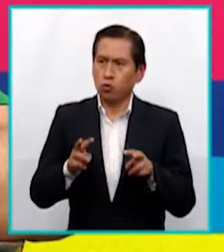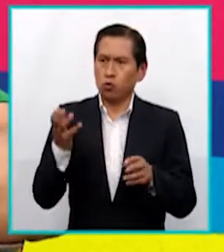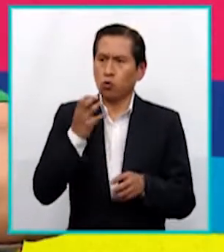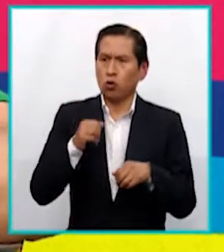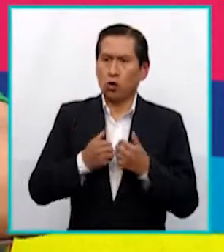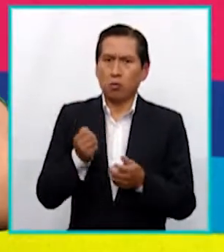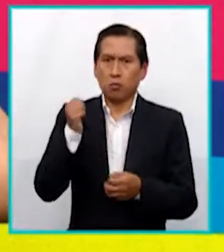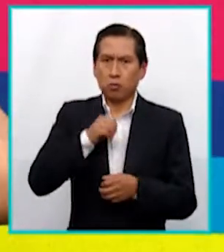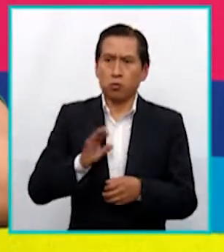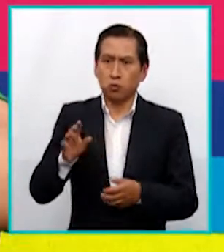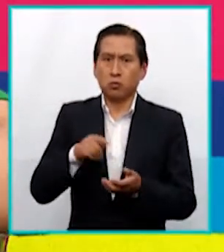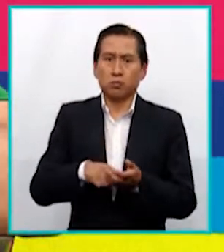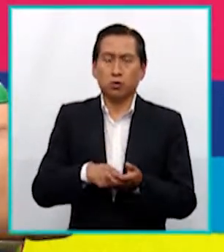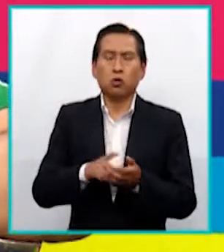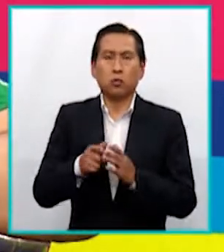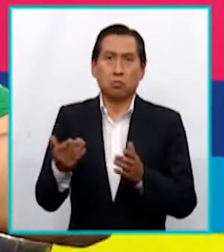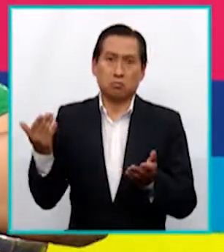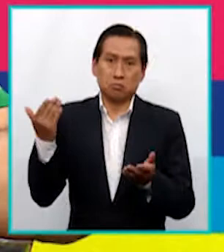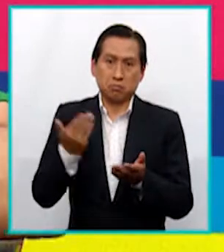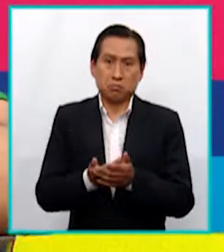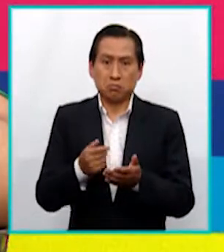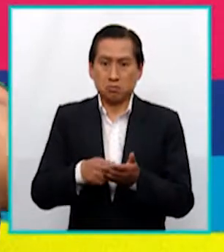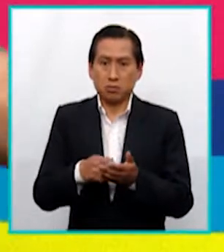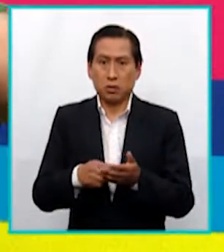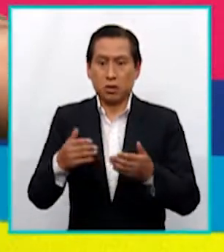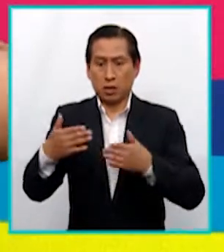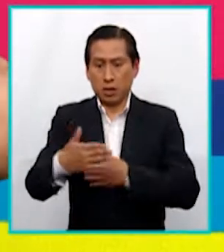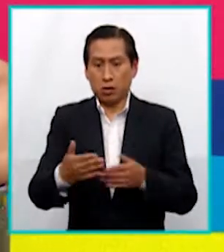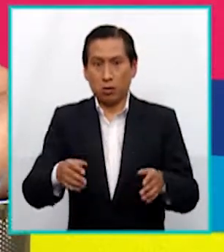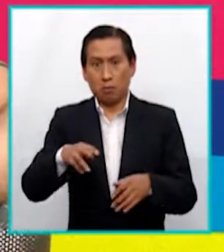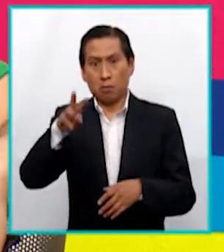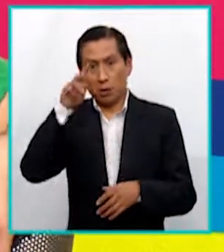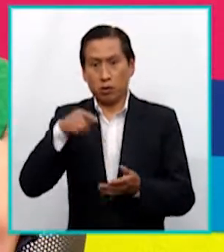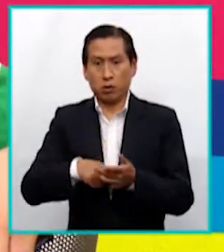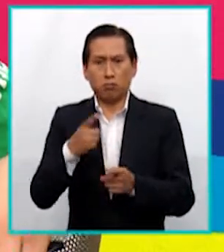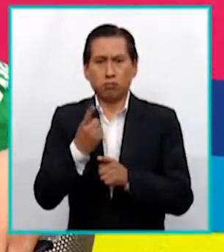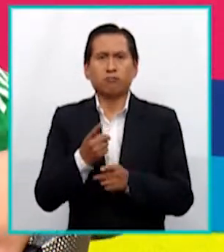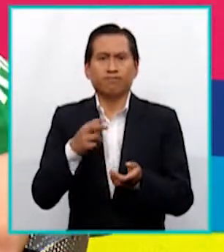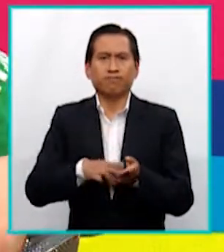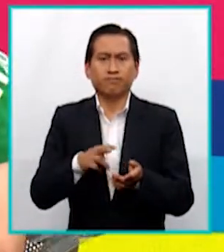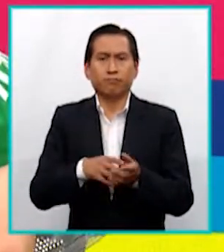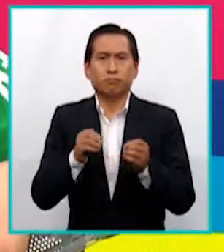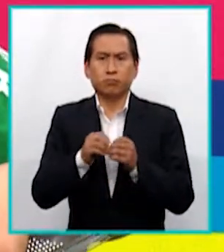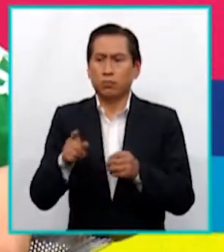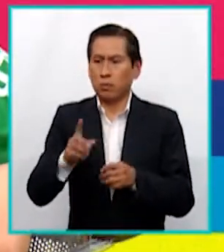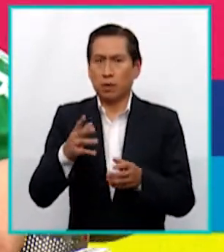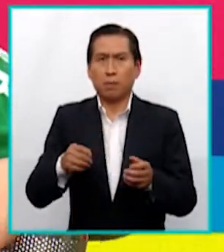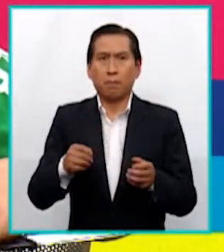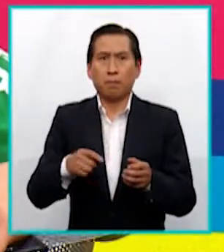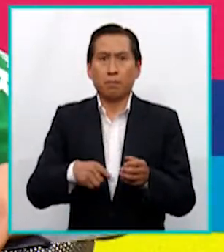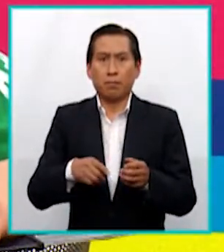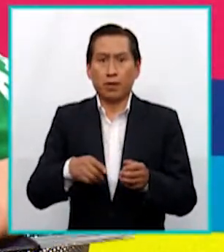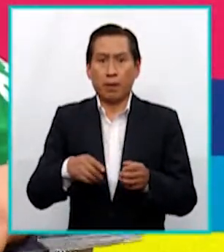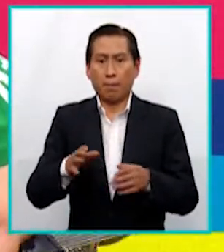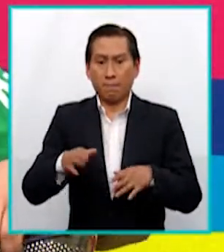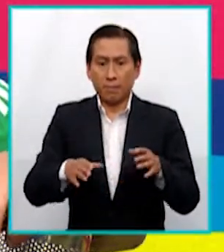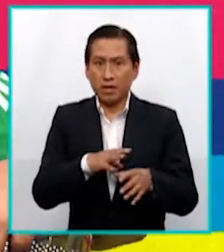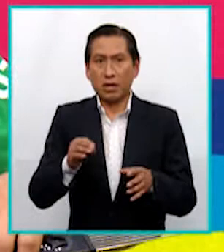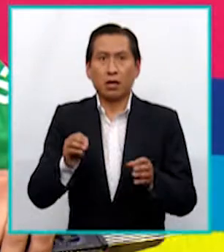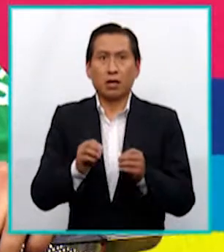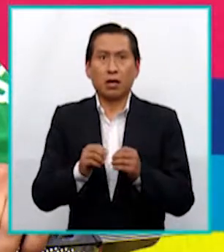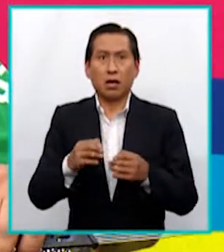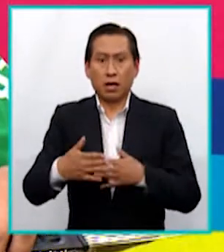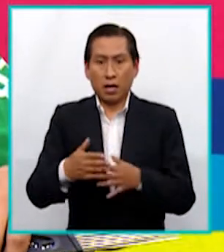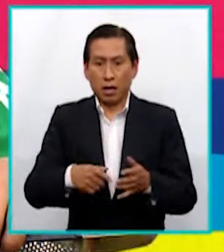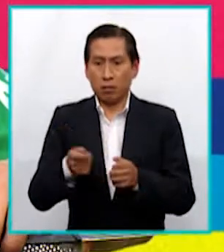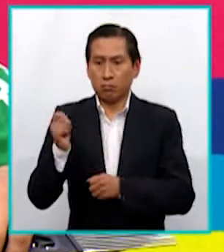hacen? Y era con el cajón peruano, que justamente te da esa posibilidad de tener el bombo de la caja, yeah, y la caja